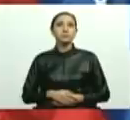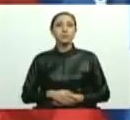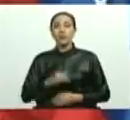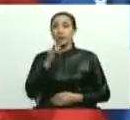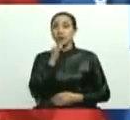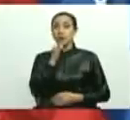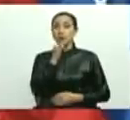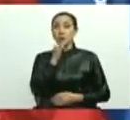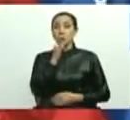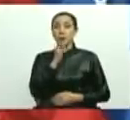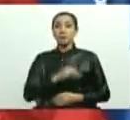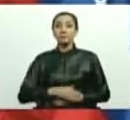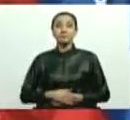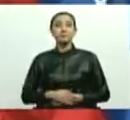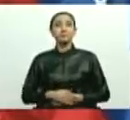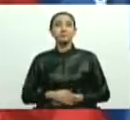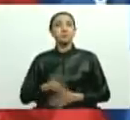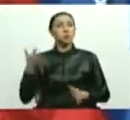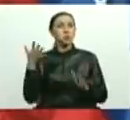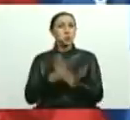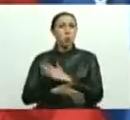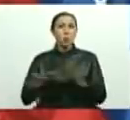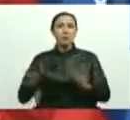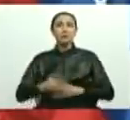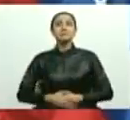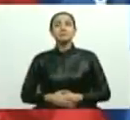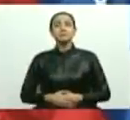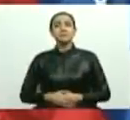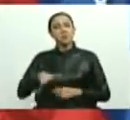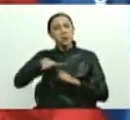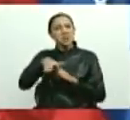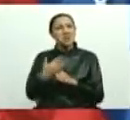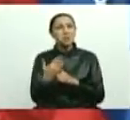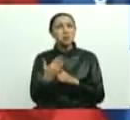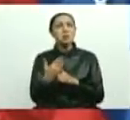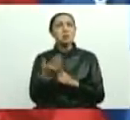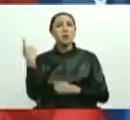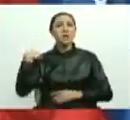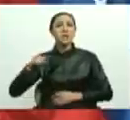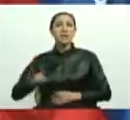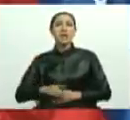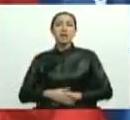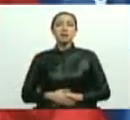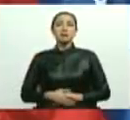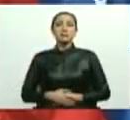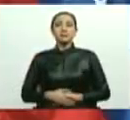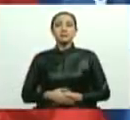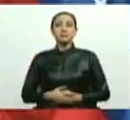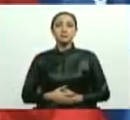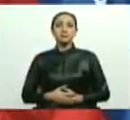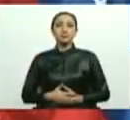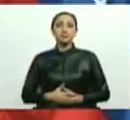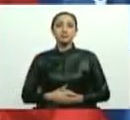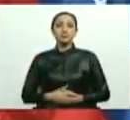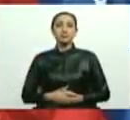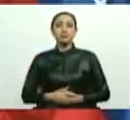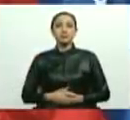informar sobre un caso que tuvo alguna, vamos a decir